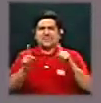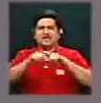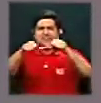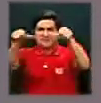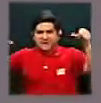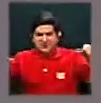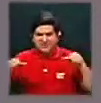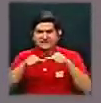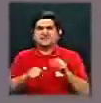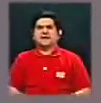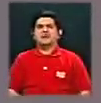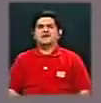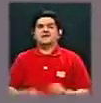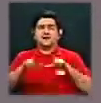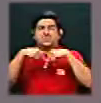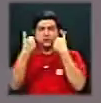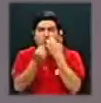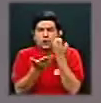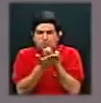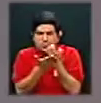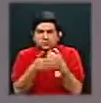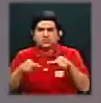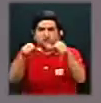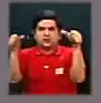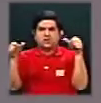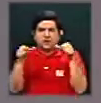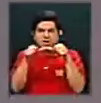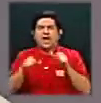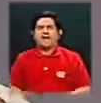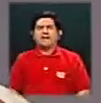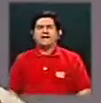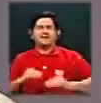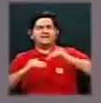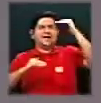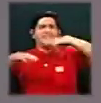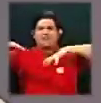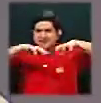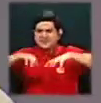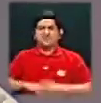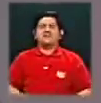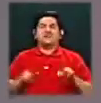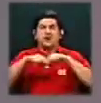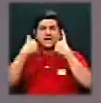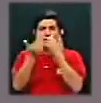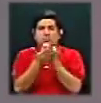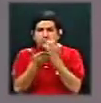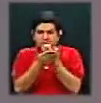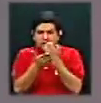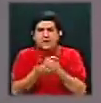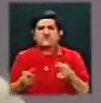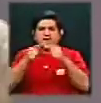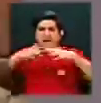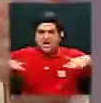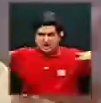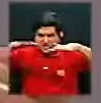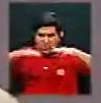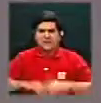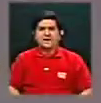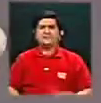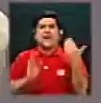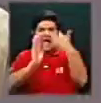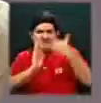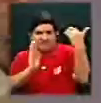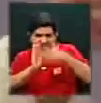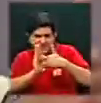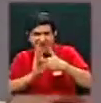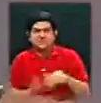entre sectores económicos y áreas geográficas altamente dinámicos y sectores económicos y áreas geográficas deprimidas. Ese mismo